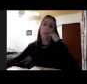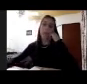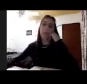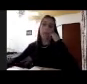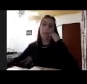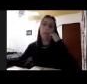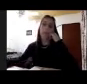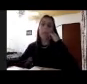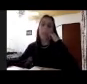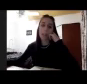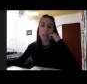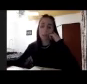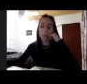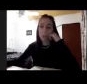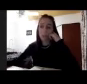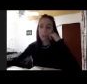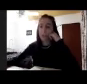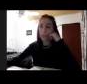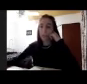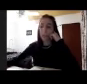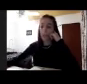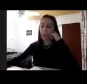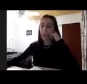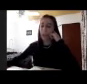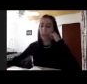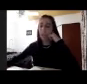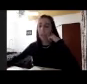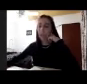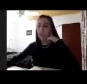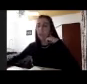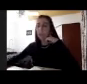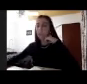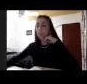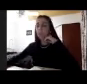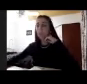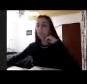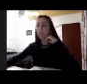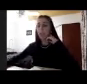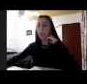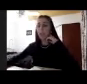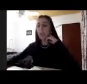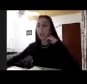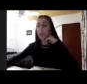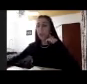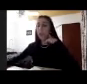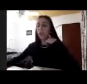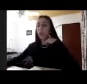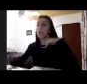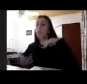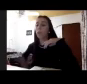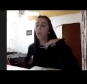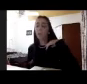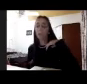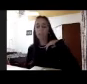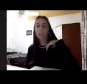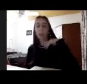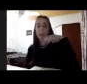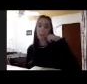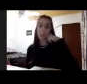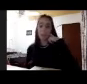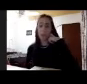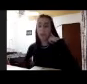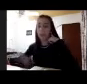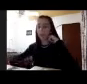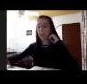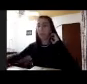donde favorecen ese intercambio social entre los habitantes. eh, Solucionan problemas de densidad,